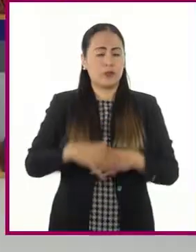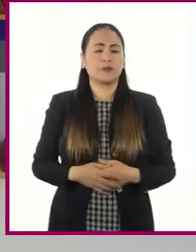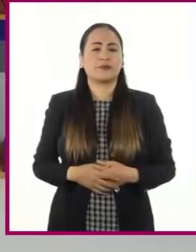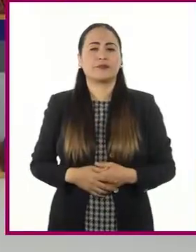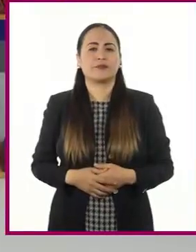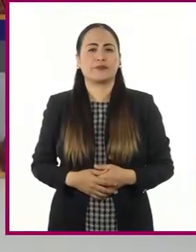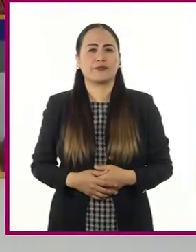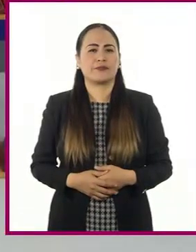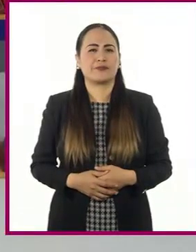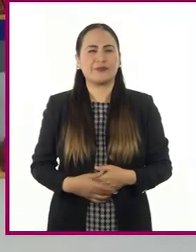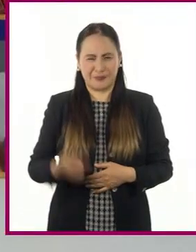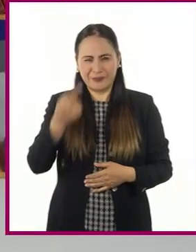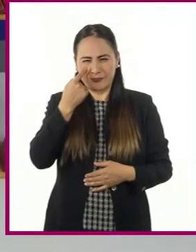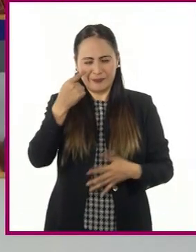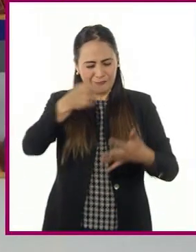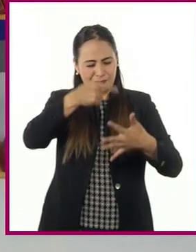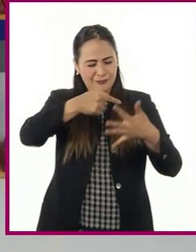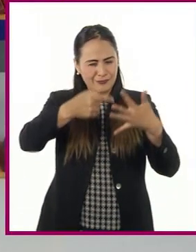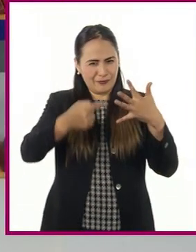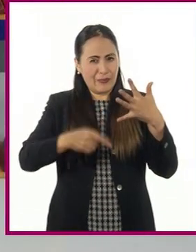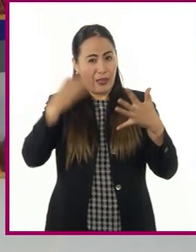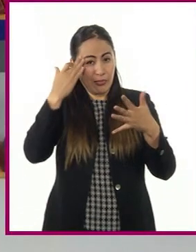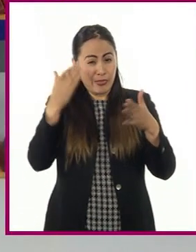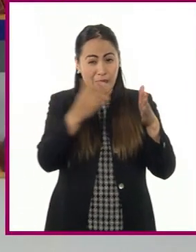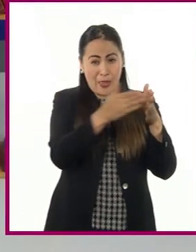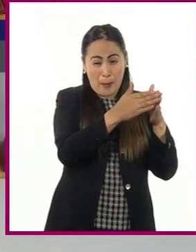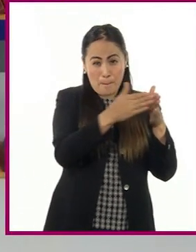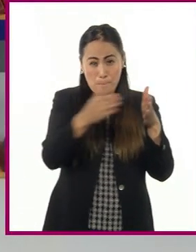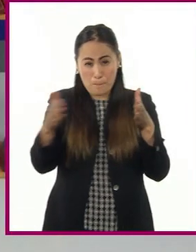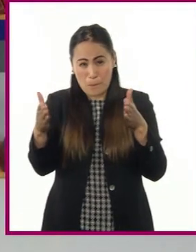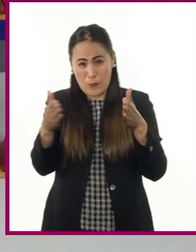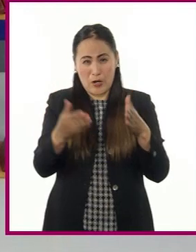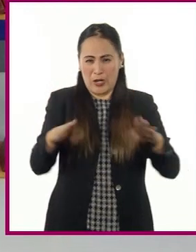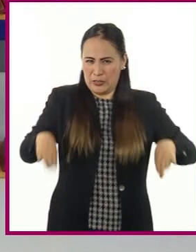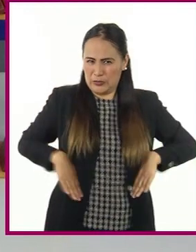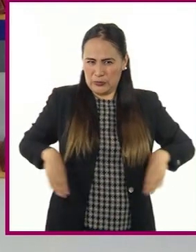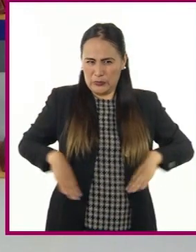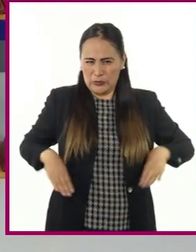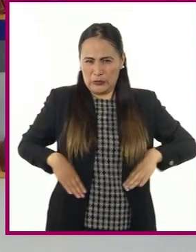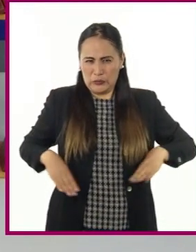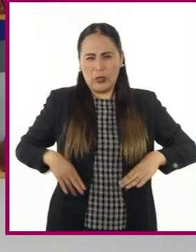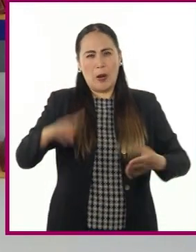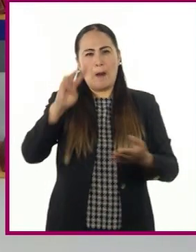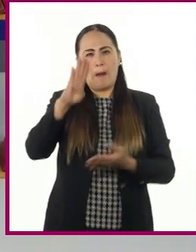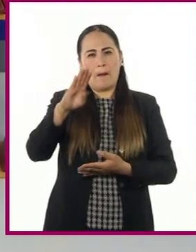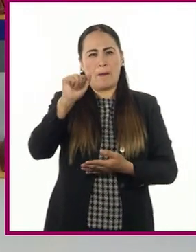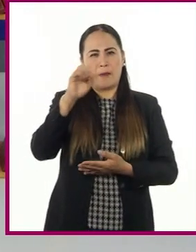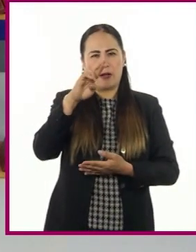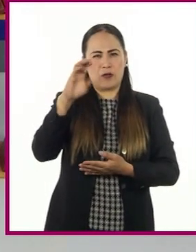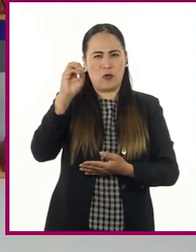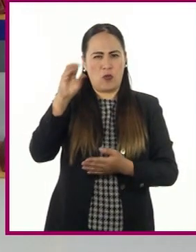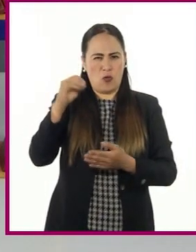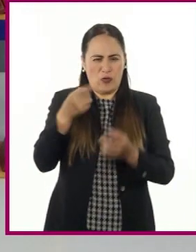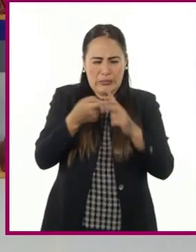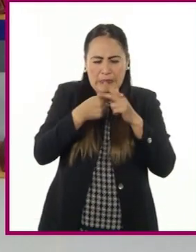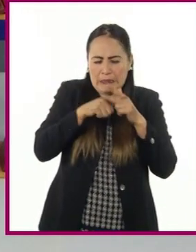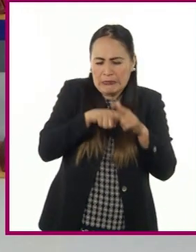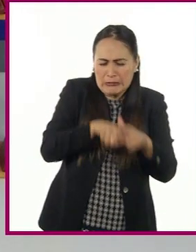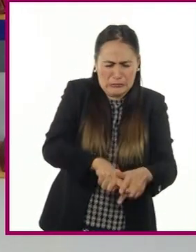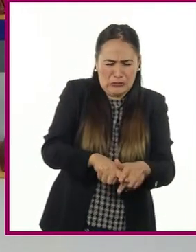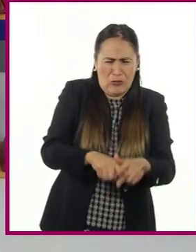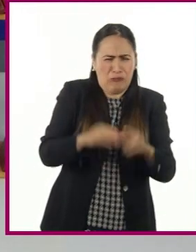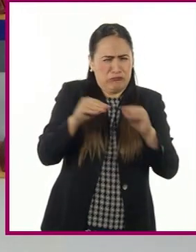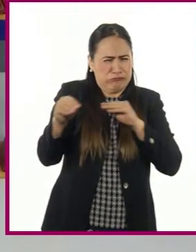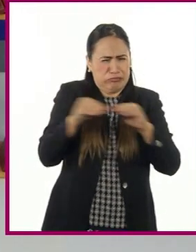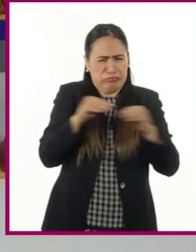Como pudimos apreciar, la época en la que surgió el barroco fue durante un periodo caótico para el mundo.